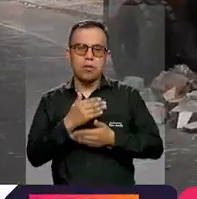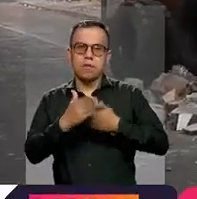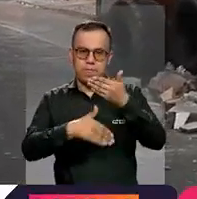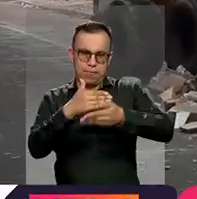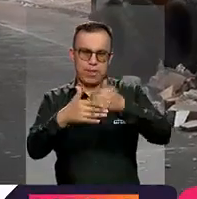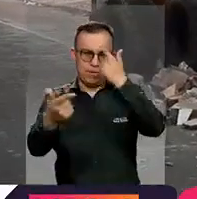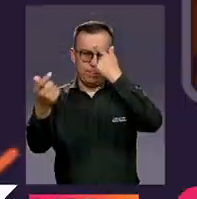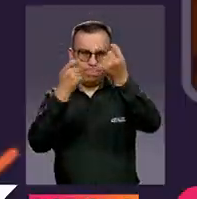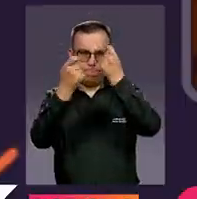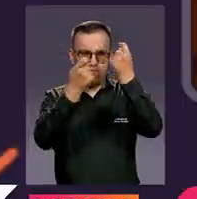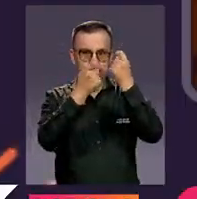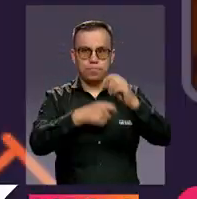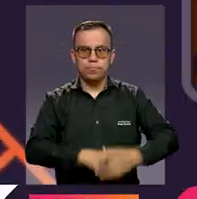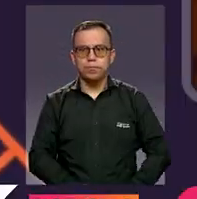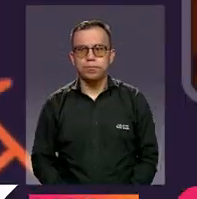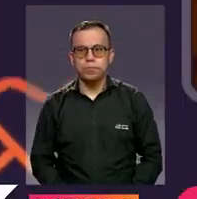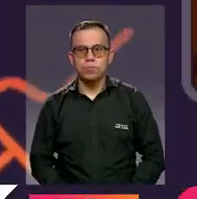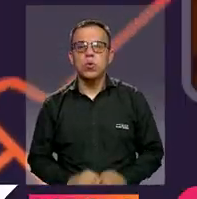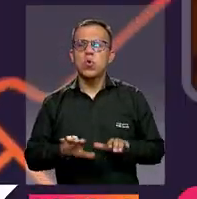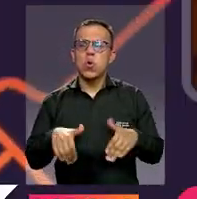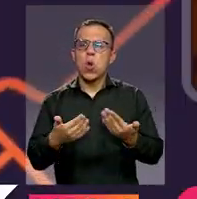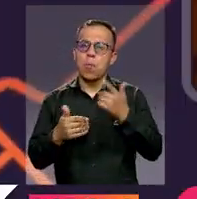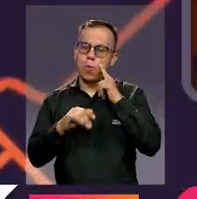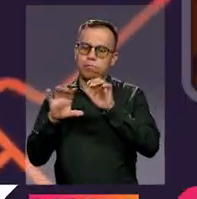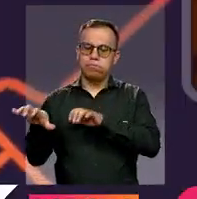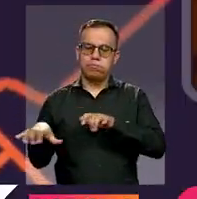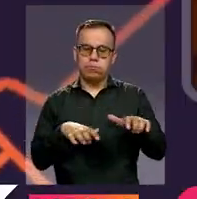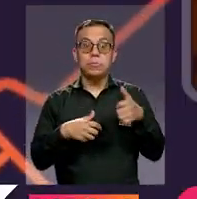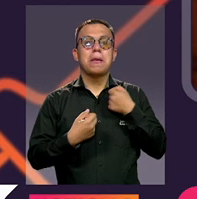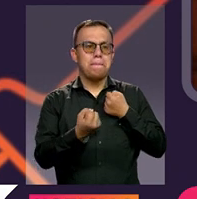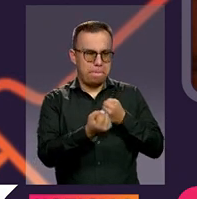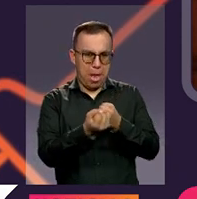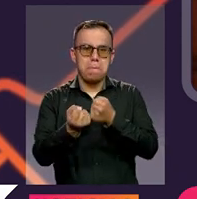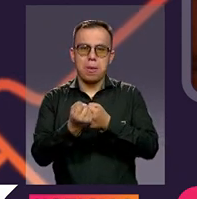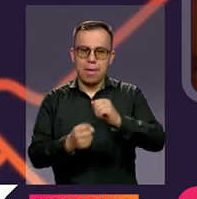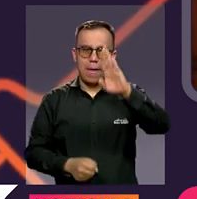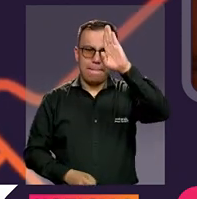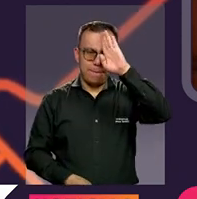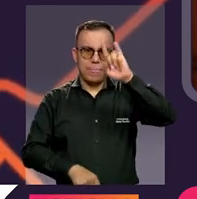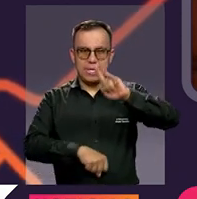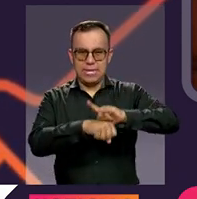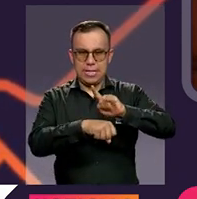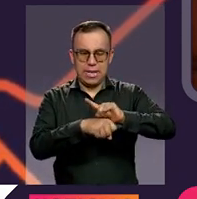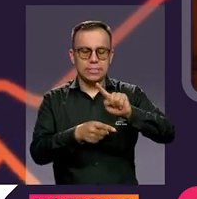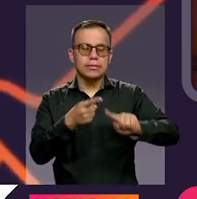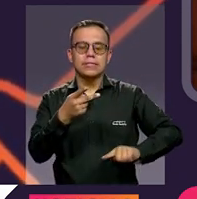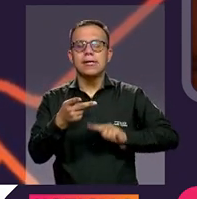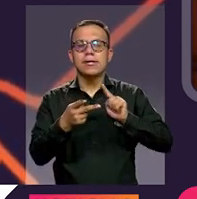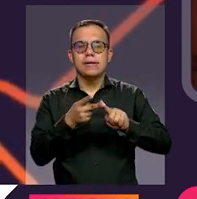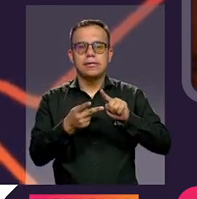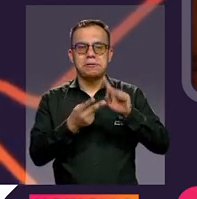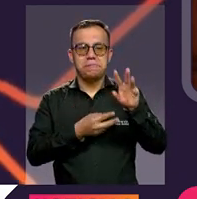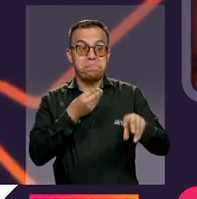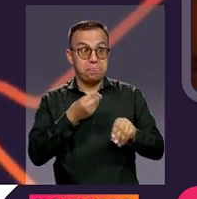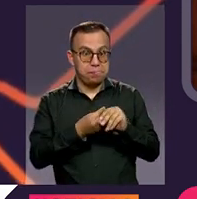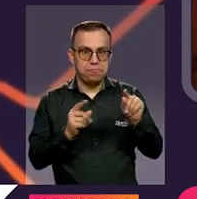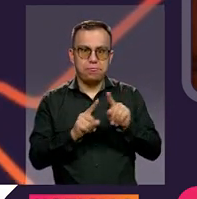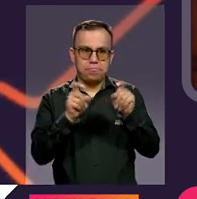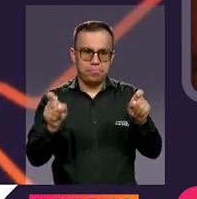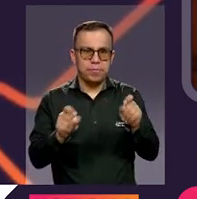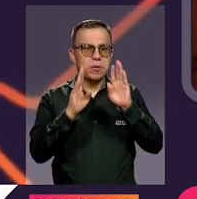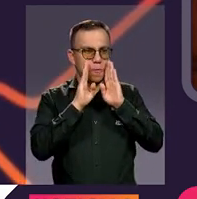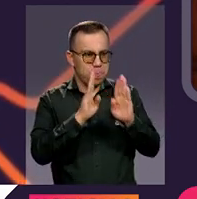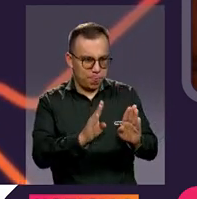algunas estrategias. Hemos actuado reforzando las unidades de vigilancia, hemos actuado reforzando los puntos